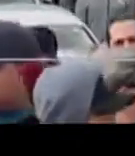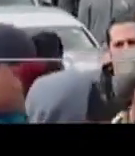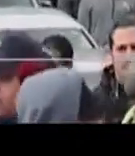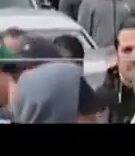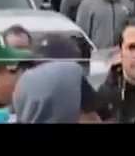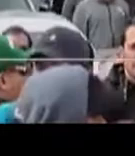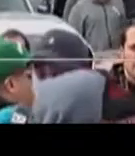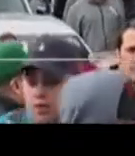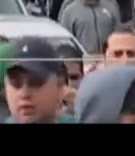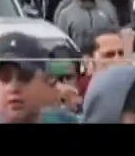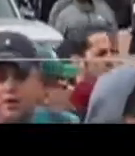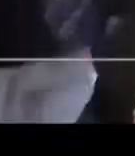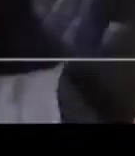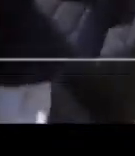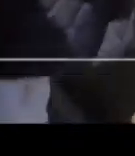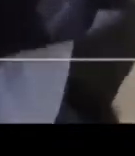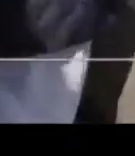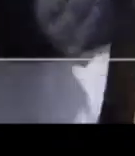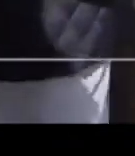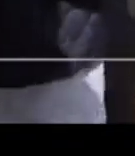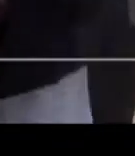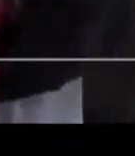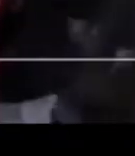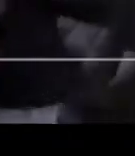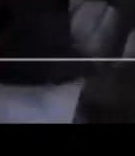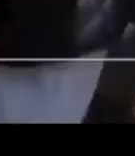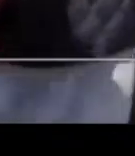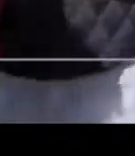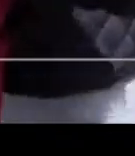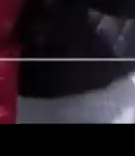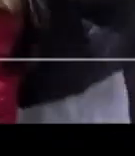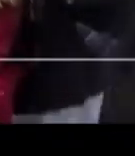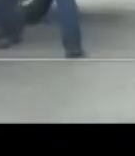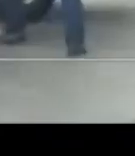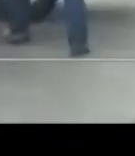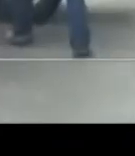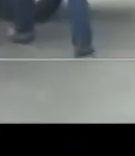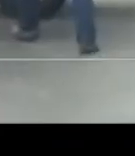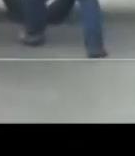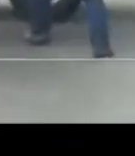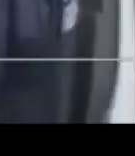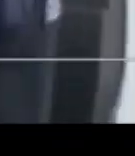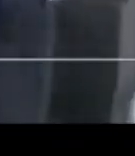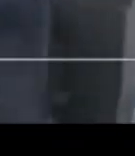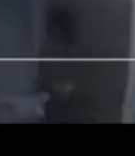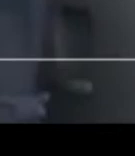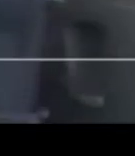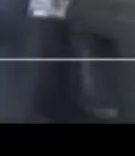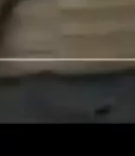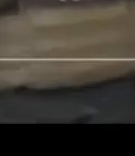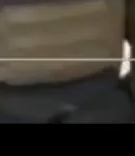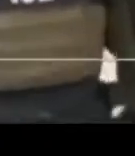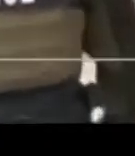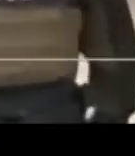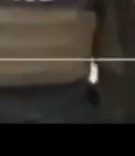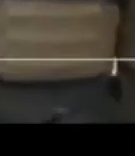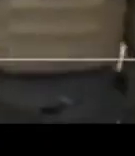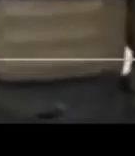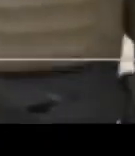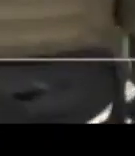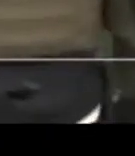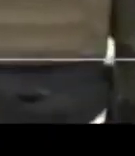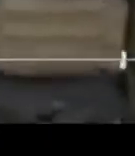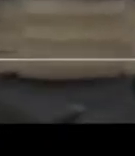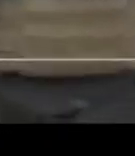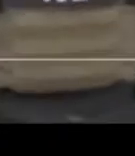que tuvo que ver con una crisis que él llamó una crisis humanitaria en 2014